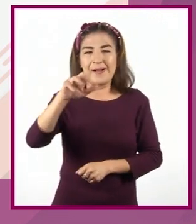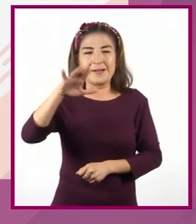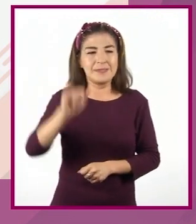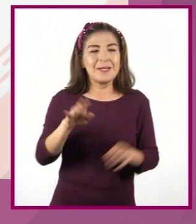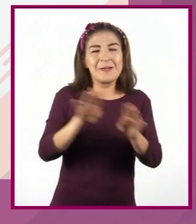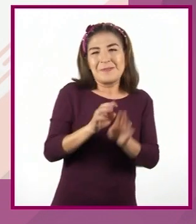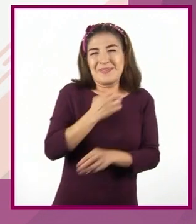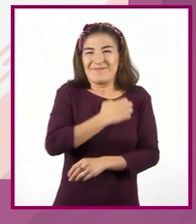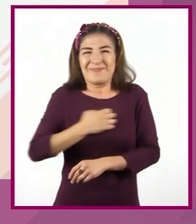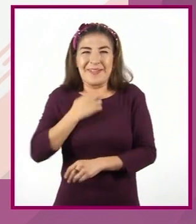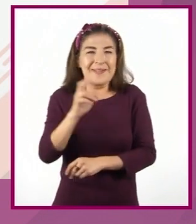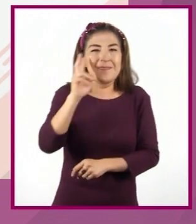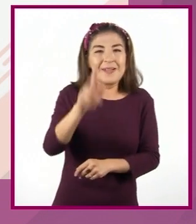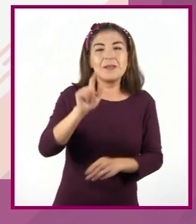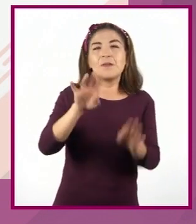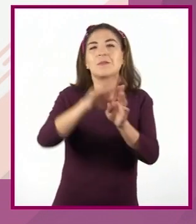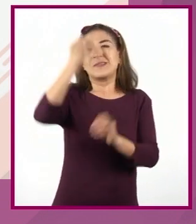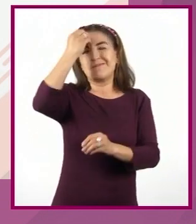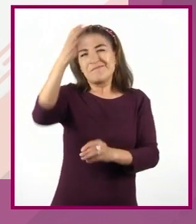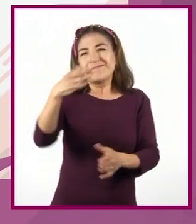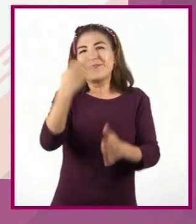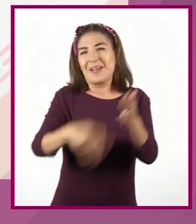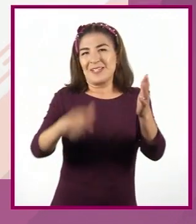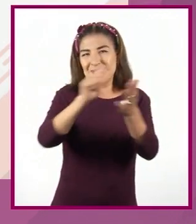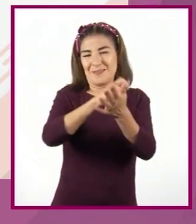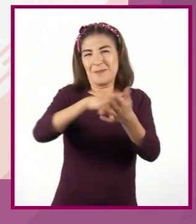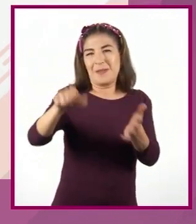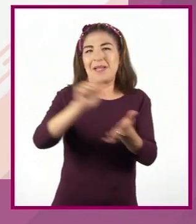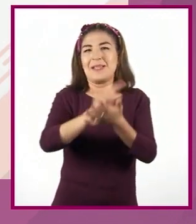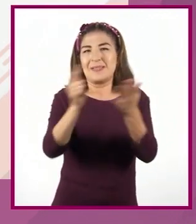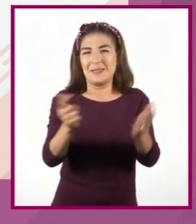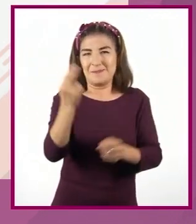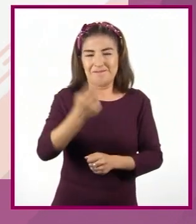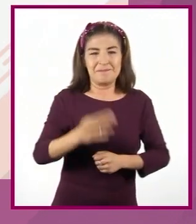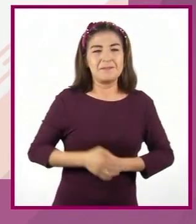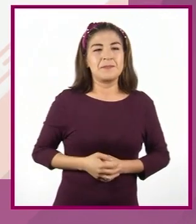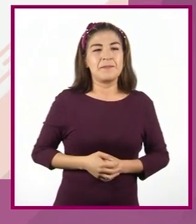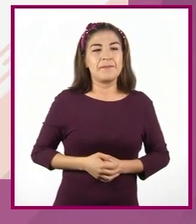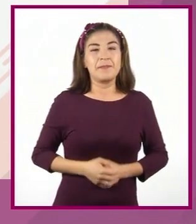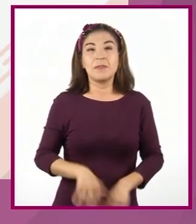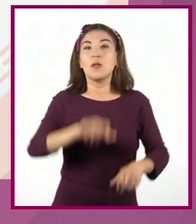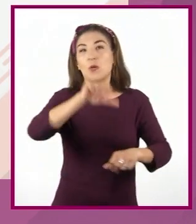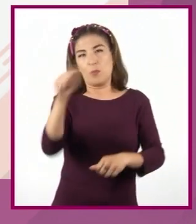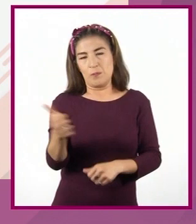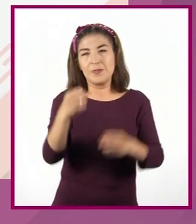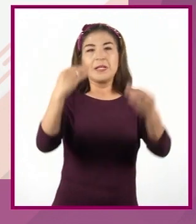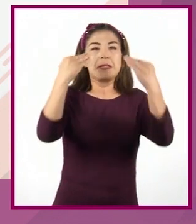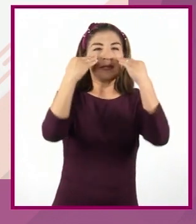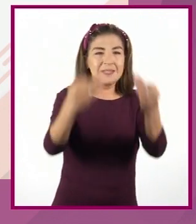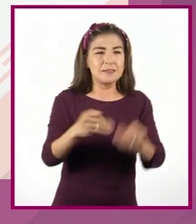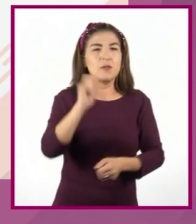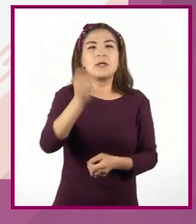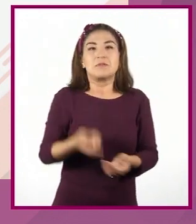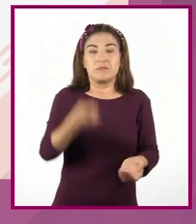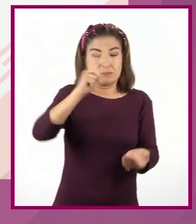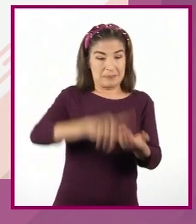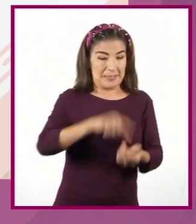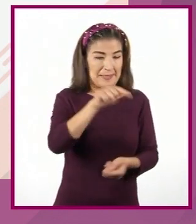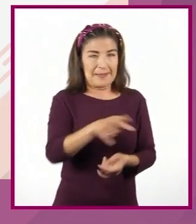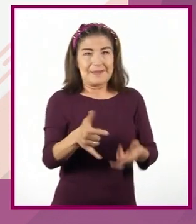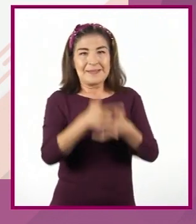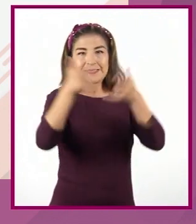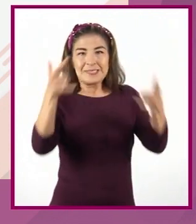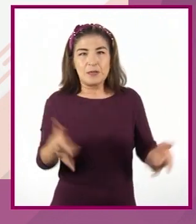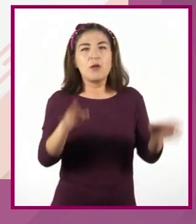y olvidaría comprar los libros que necesitaba. Testigo. Está dentro de la historia como un observador